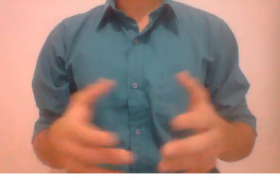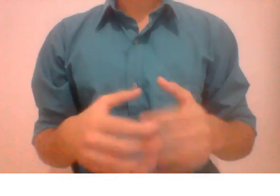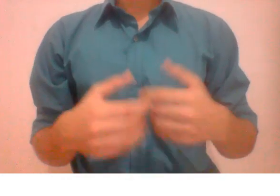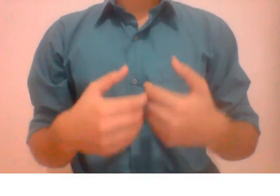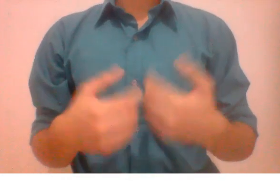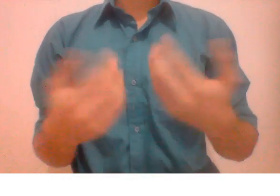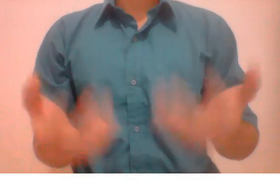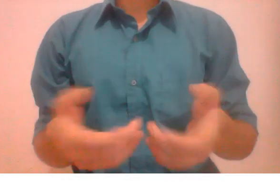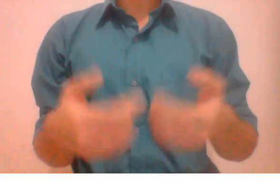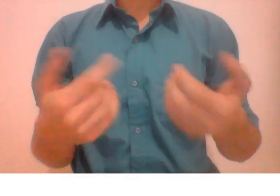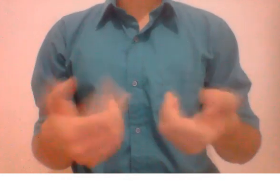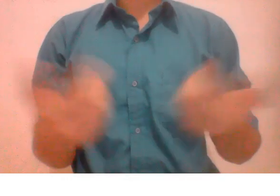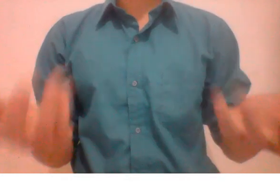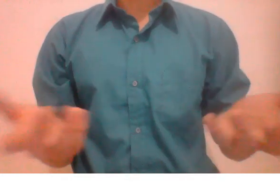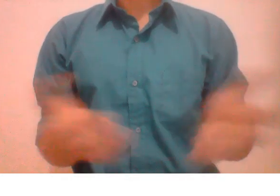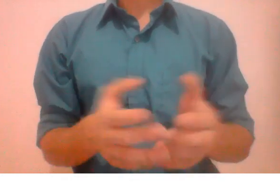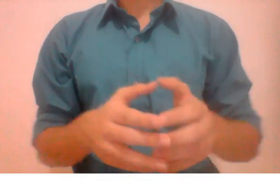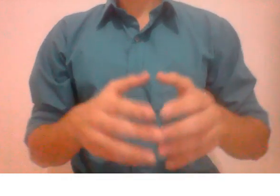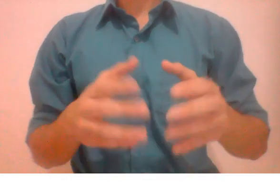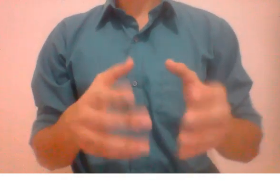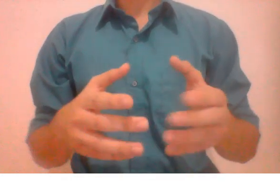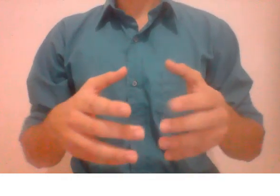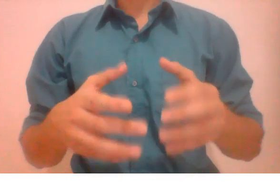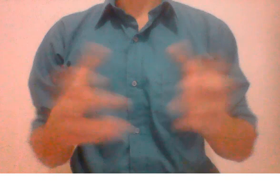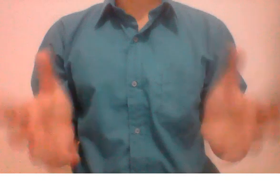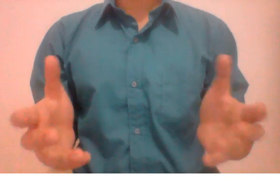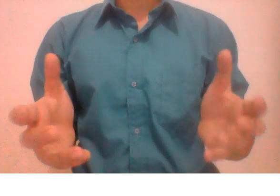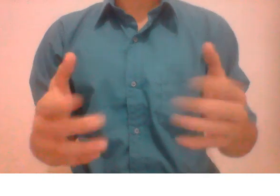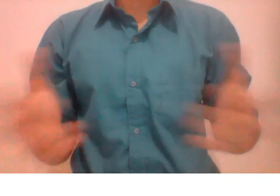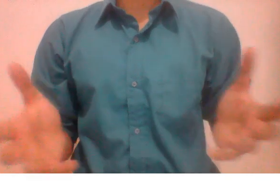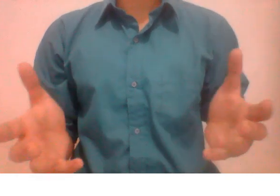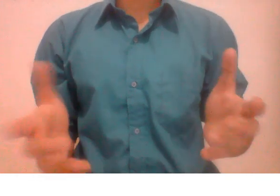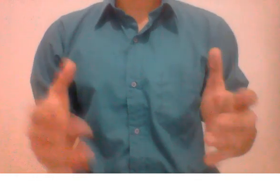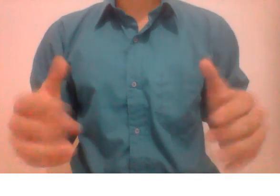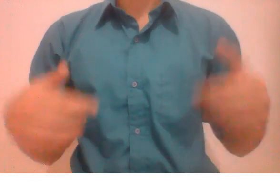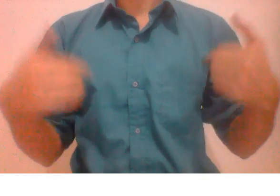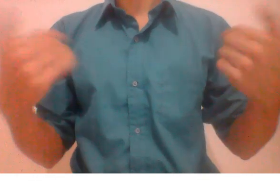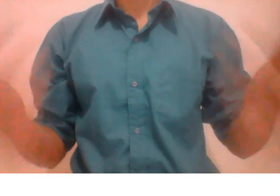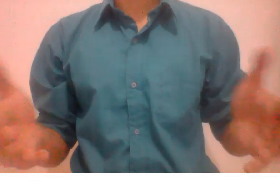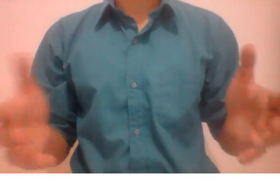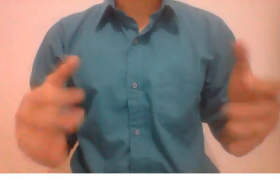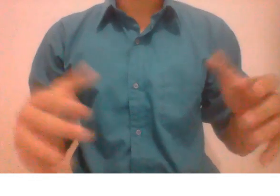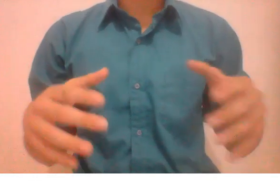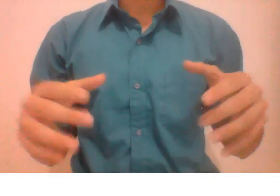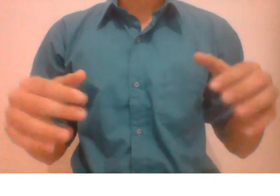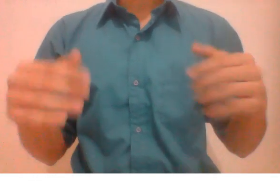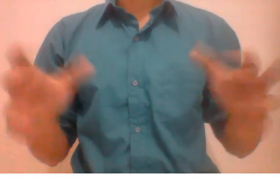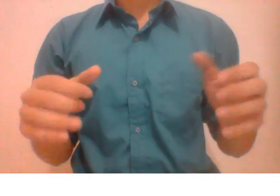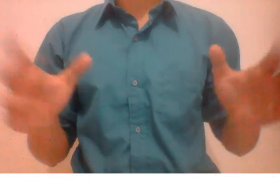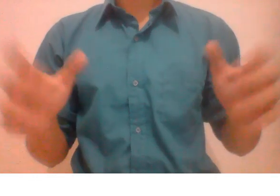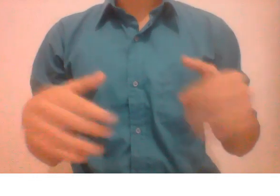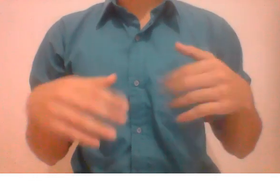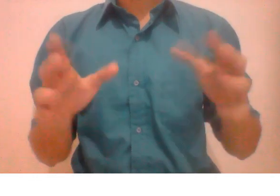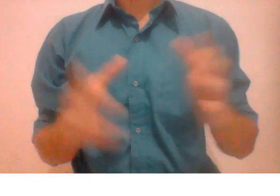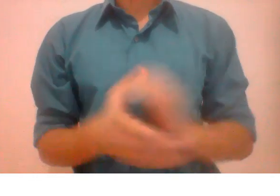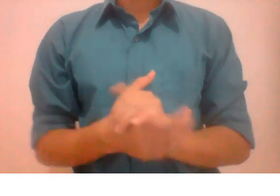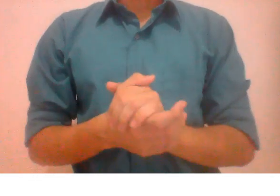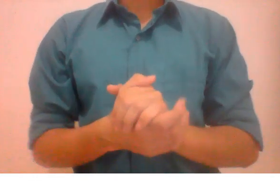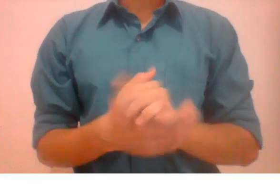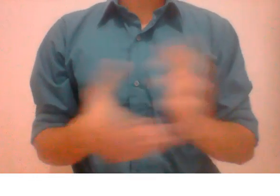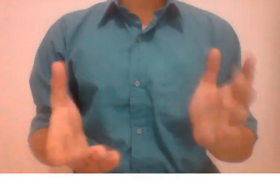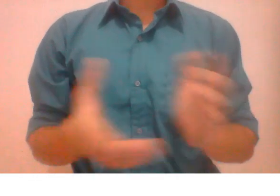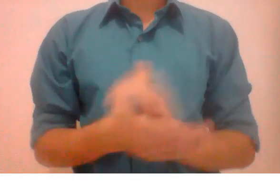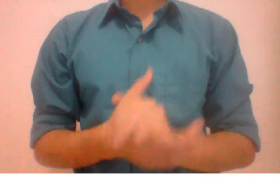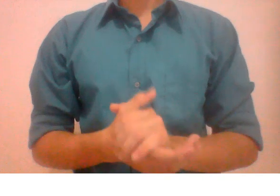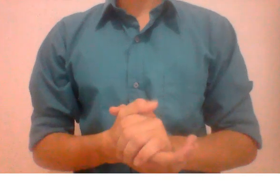bla bla bla, pero ese es como el colado, es como el tipo que no tiene, que nadie lo quiere, pero bueno, pues en general porque lo invitan, ahí va.